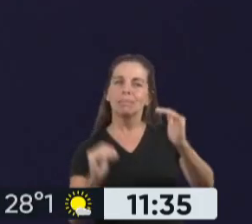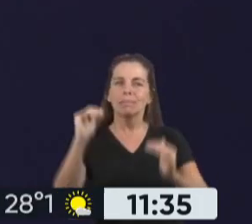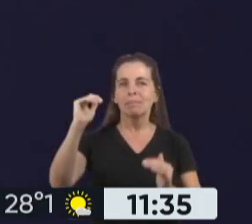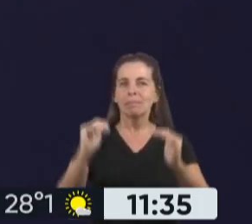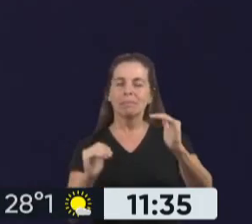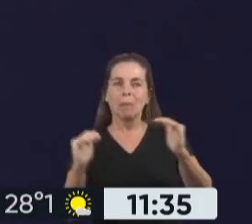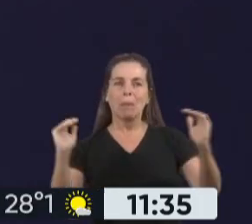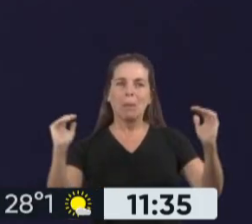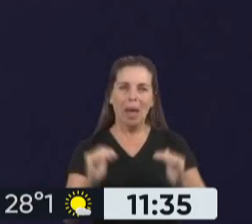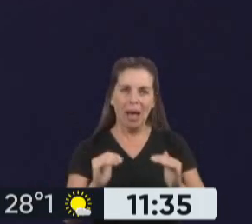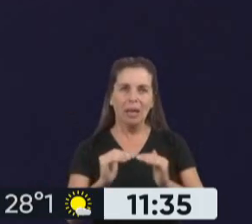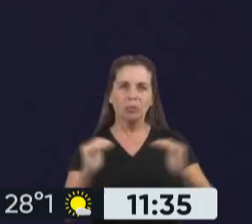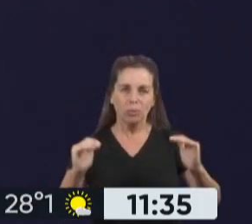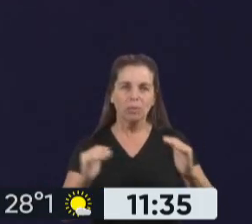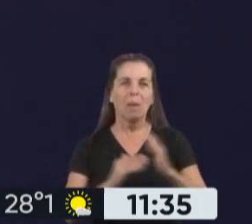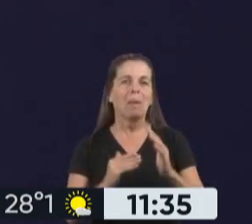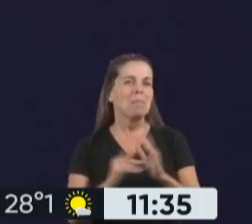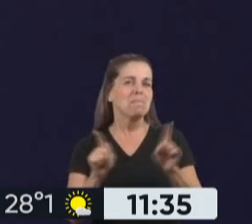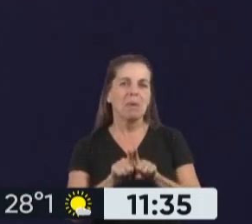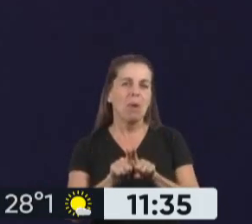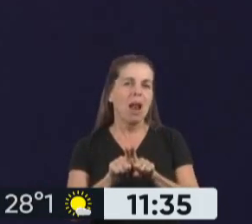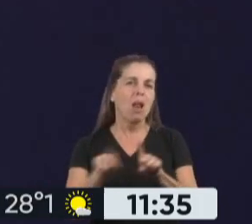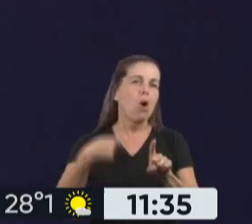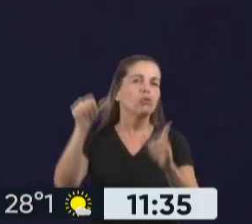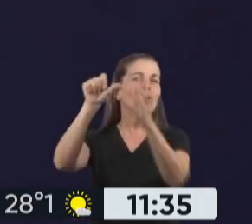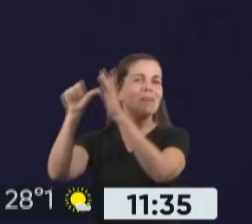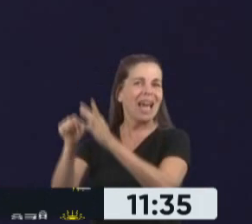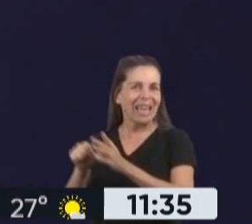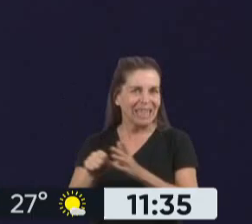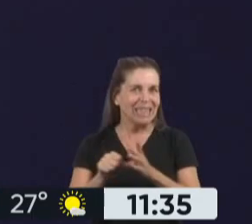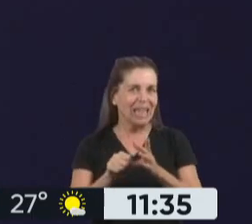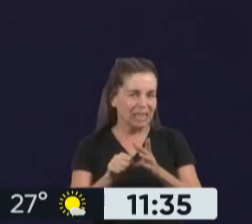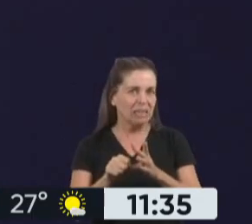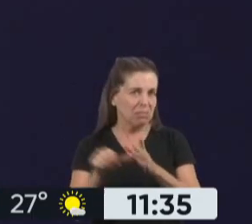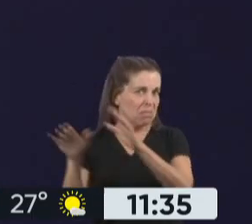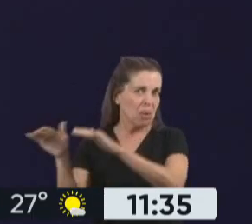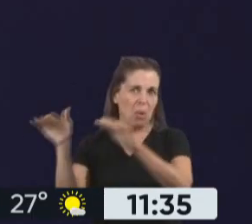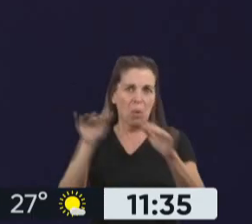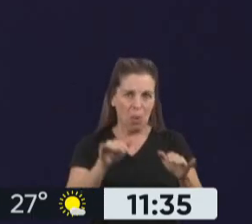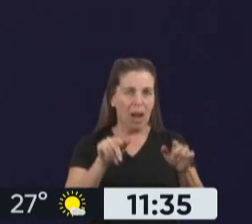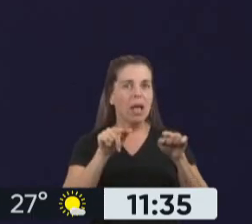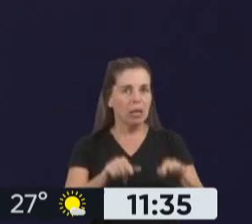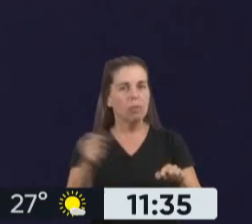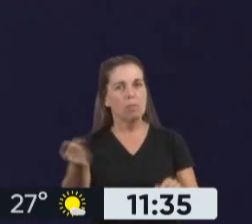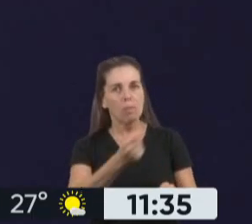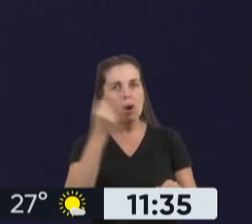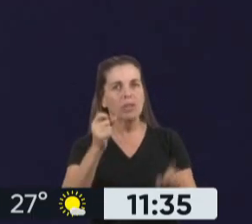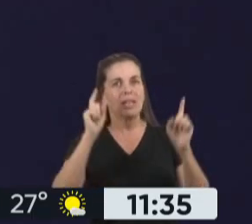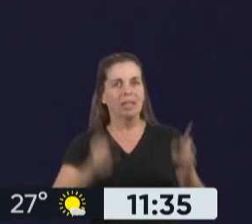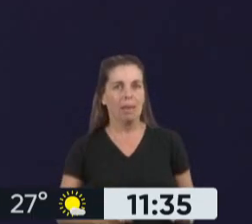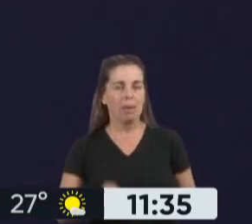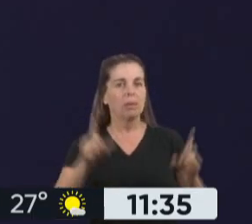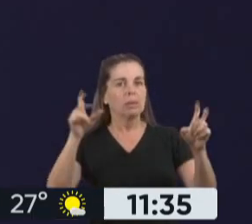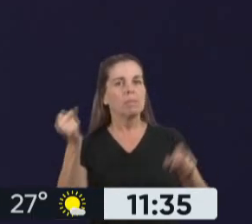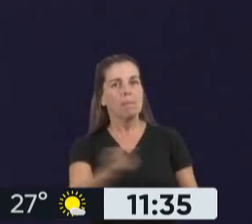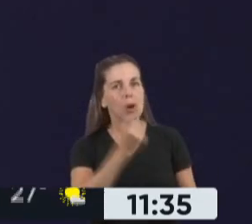a niveles como existen en el resto de los países medianamente serios, es muy relevante y muy importante para todos,